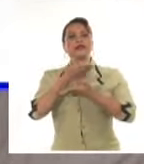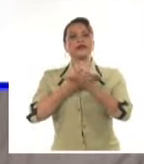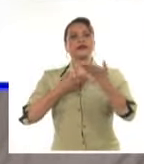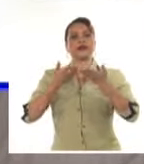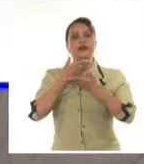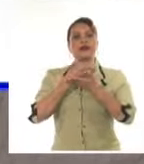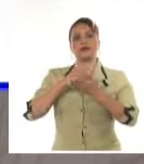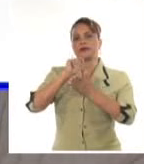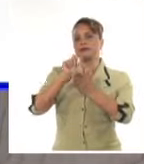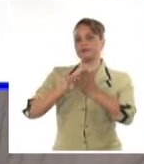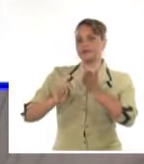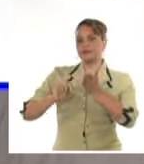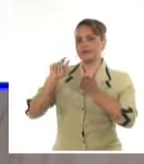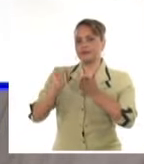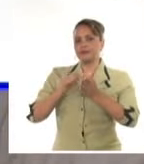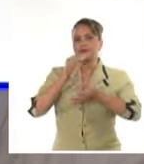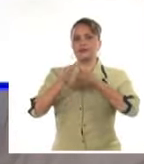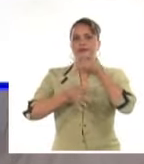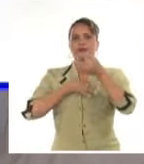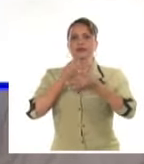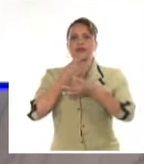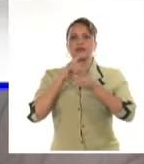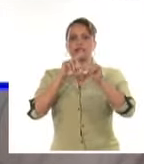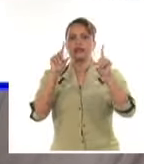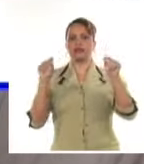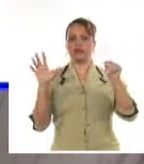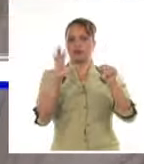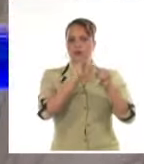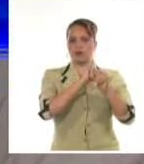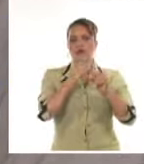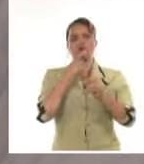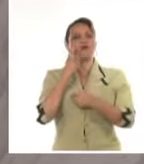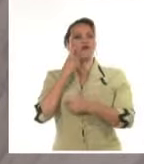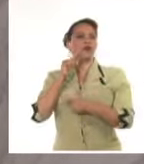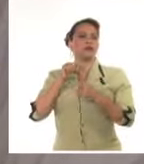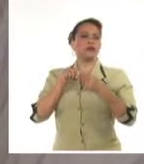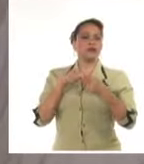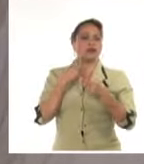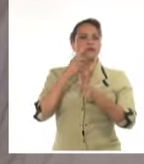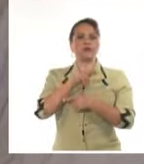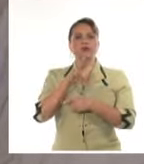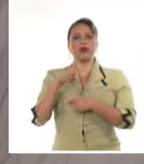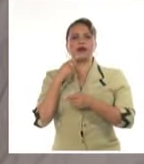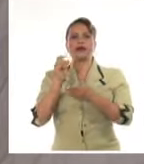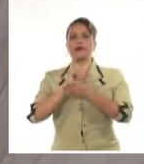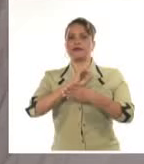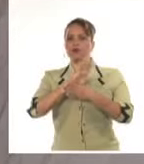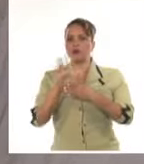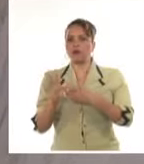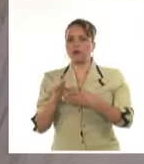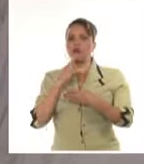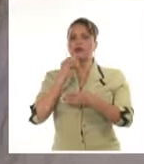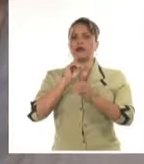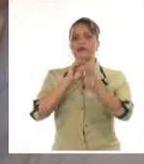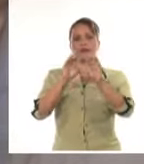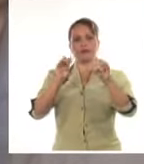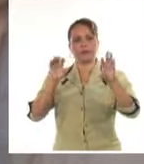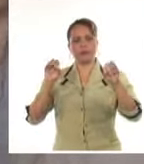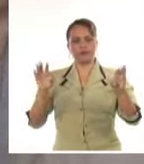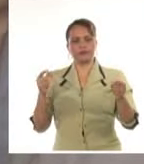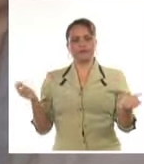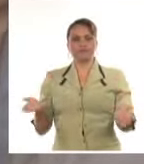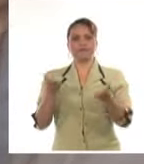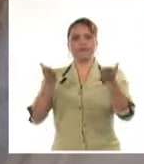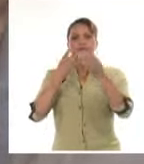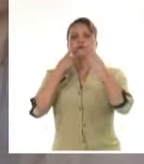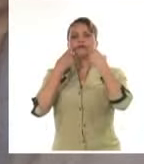ya lo hemos extendido hacia los escritores del país. Buscamos el intercambio de sus obras, la divulgación. Buscamos también enaltecer